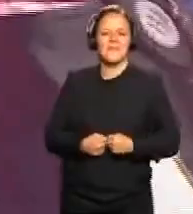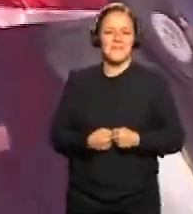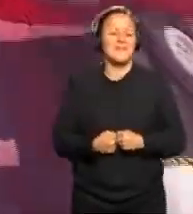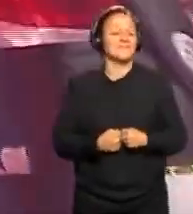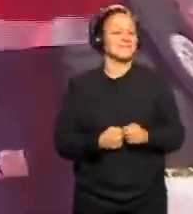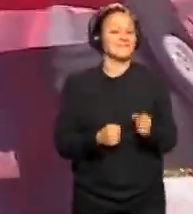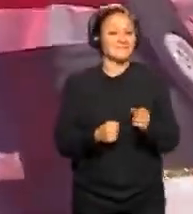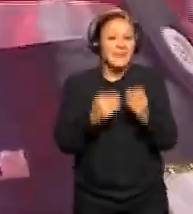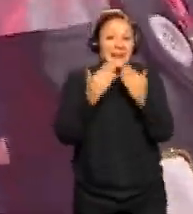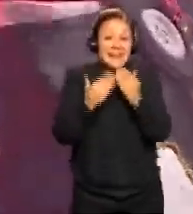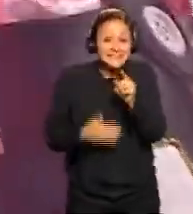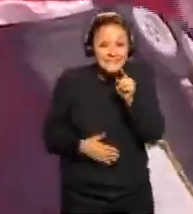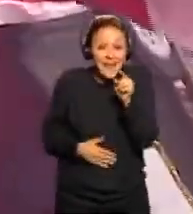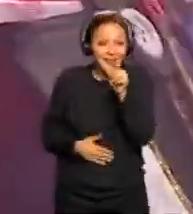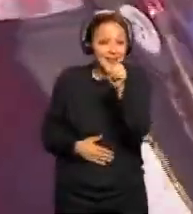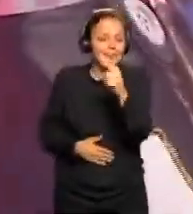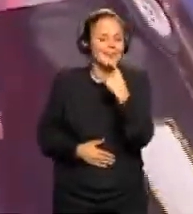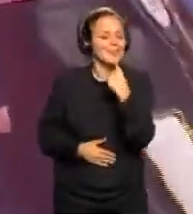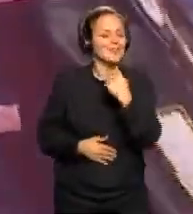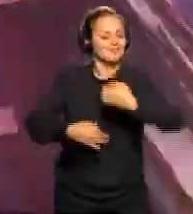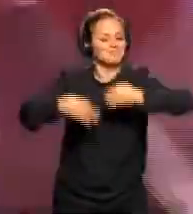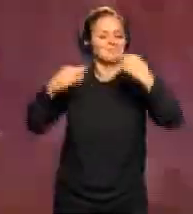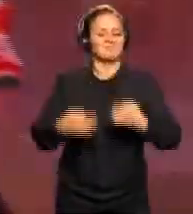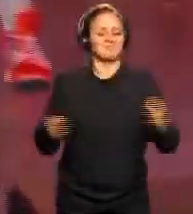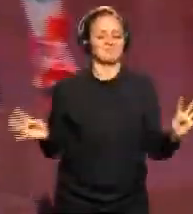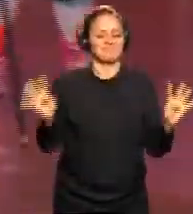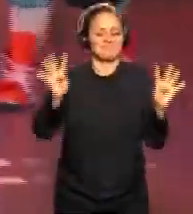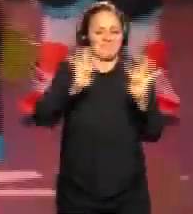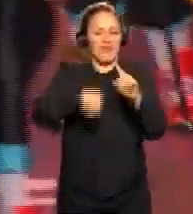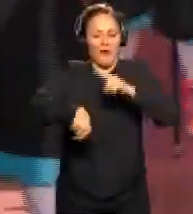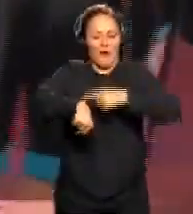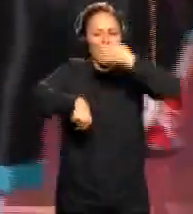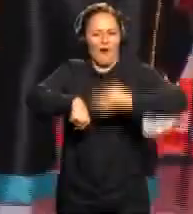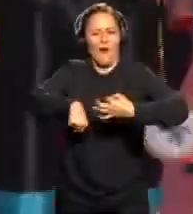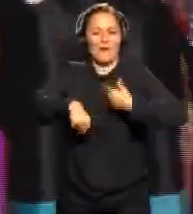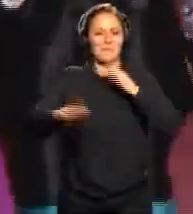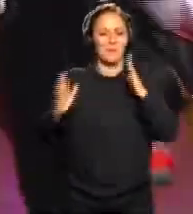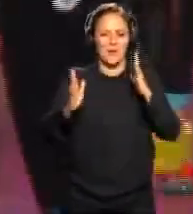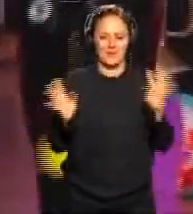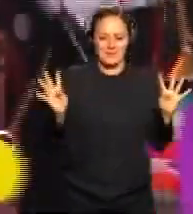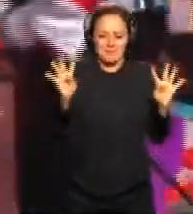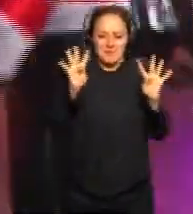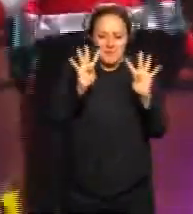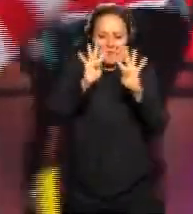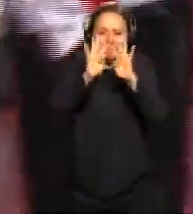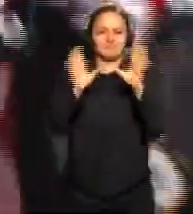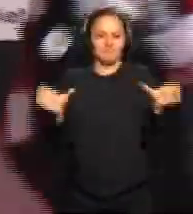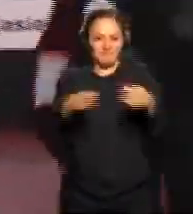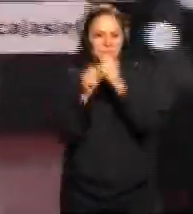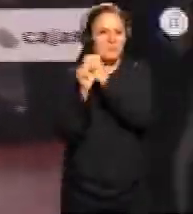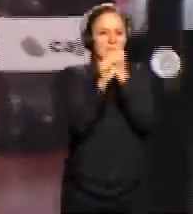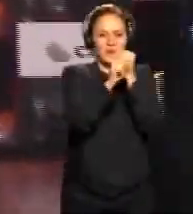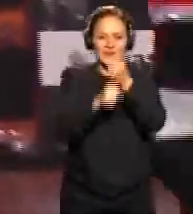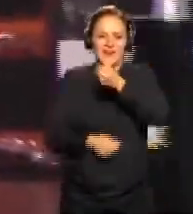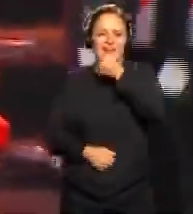Por fin puedo decir que es la hora, este es mi momento, murga la